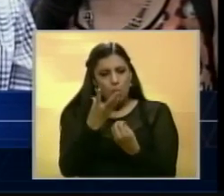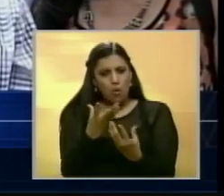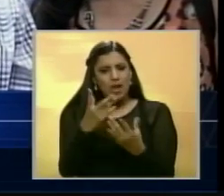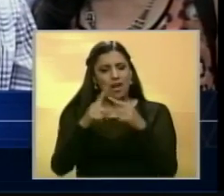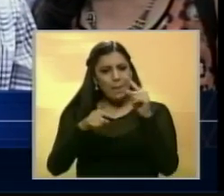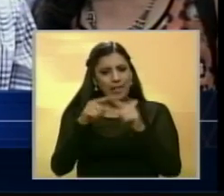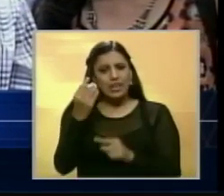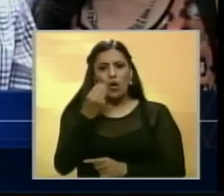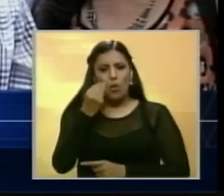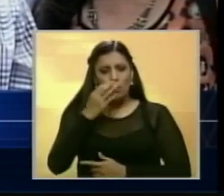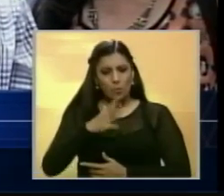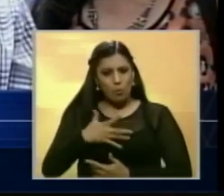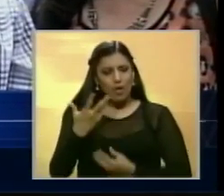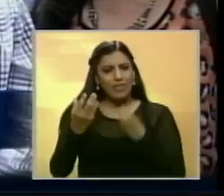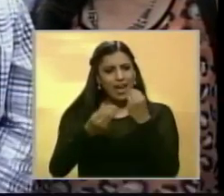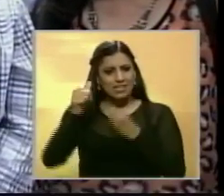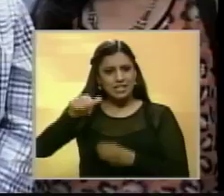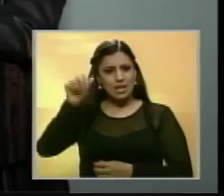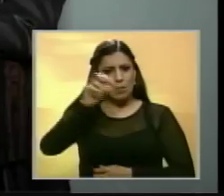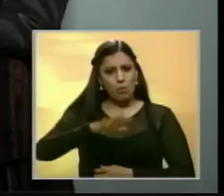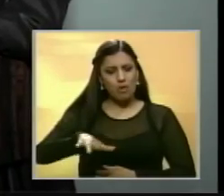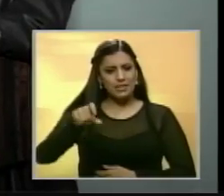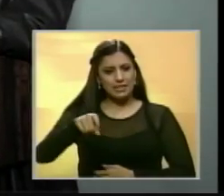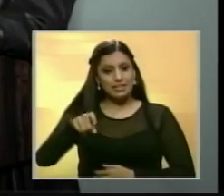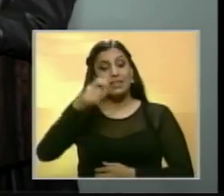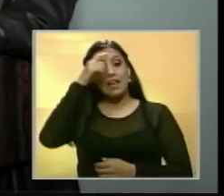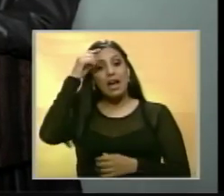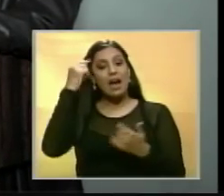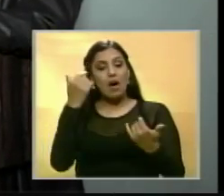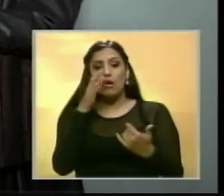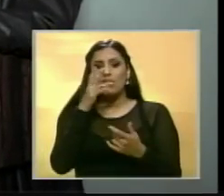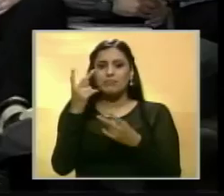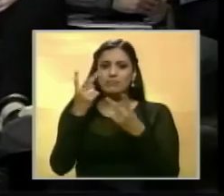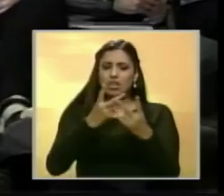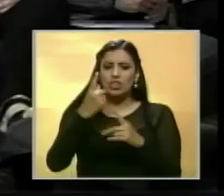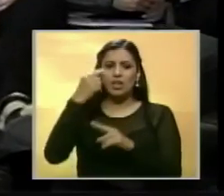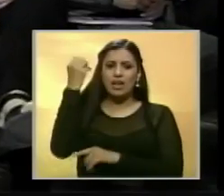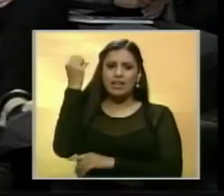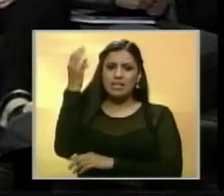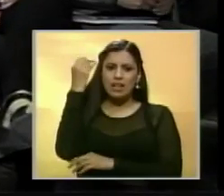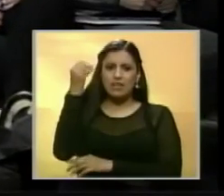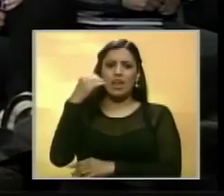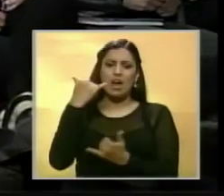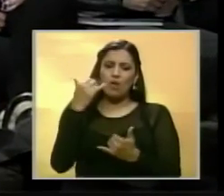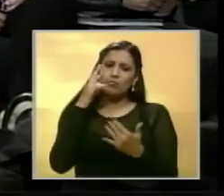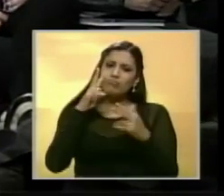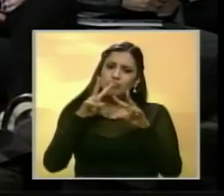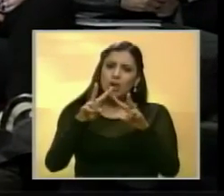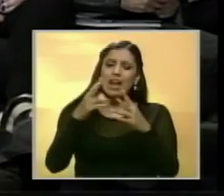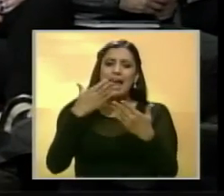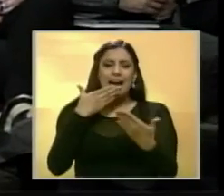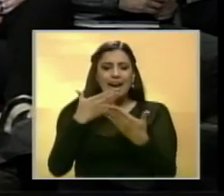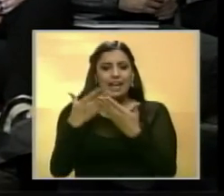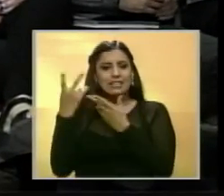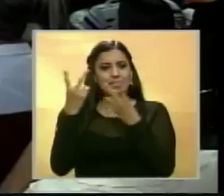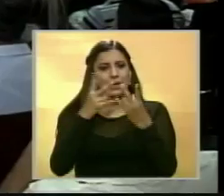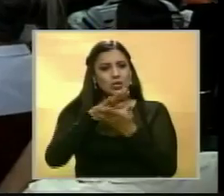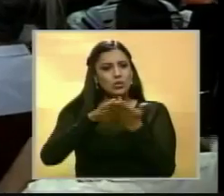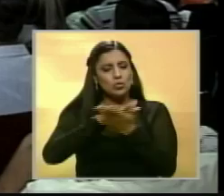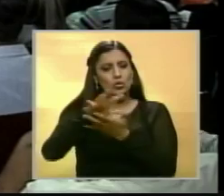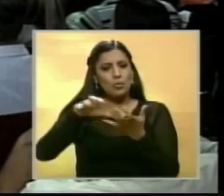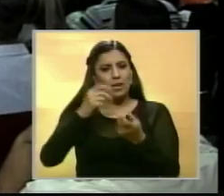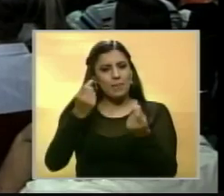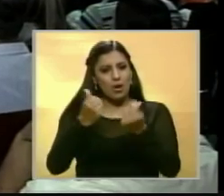de los alimentos que requiere su población. Celebró que lo hayan invitado al foro para intercambiar impresiones sobre la situación de la economía